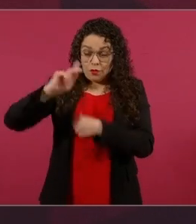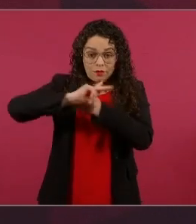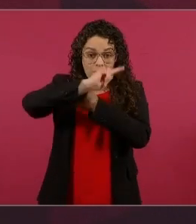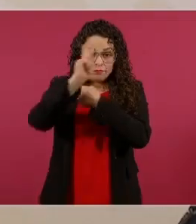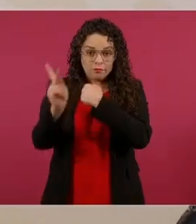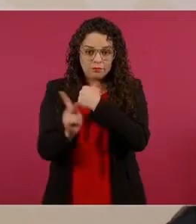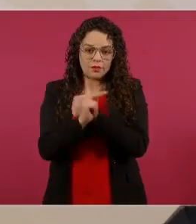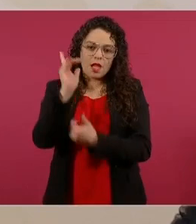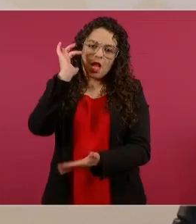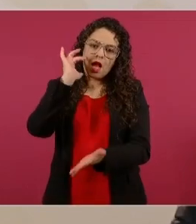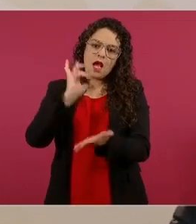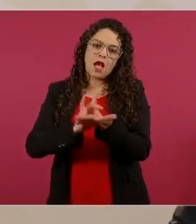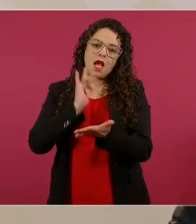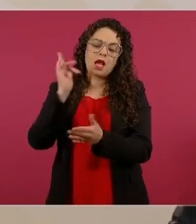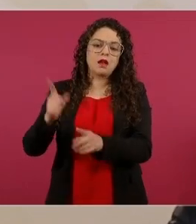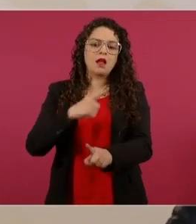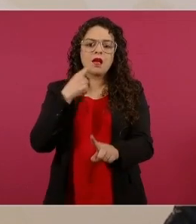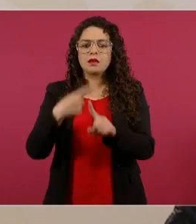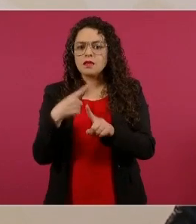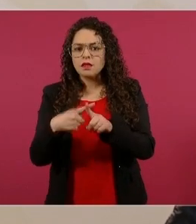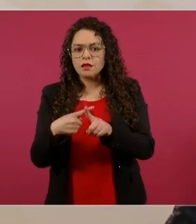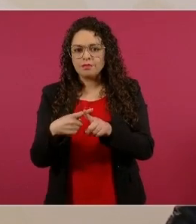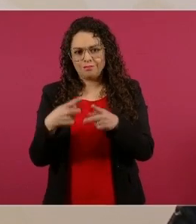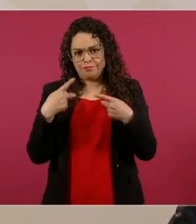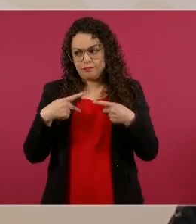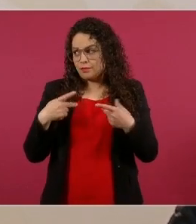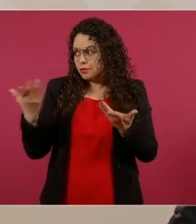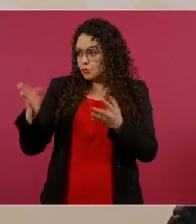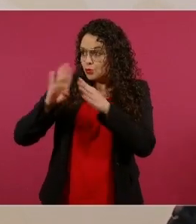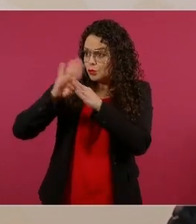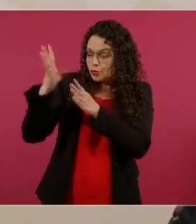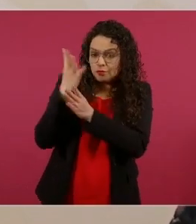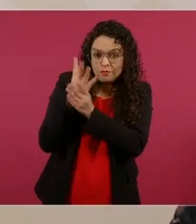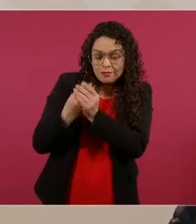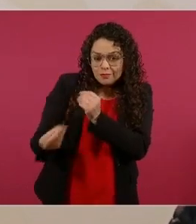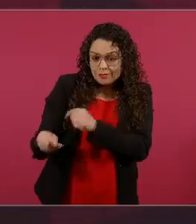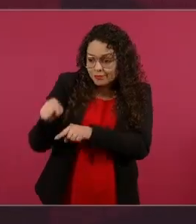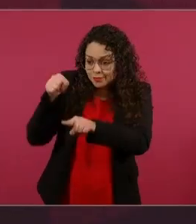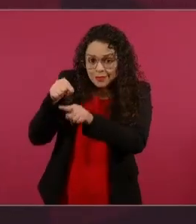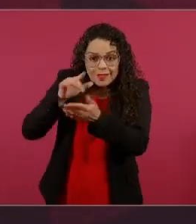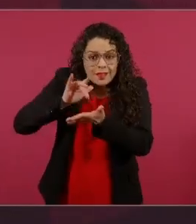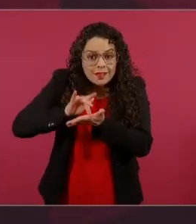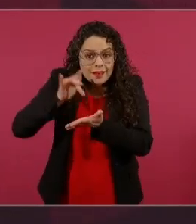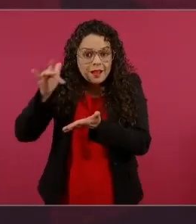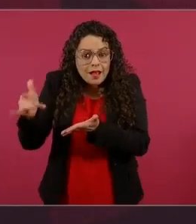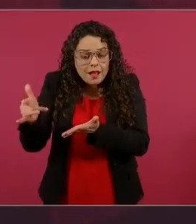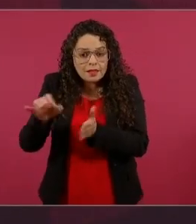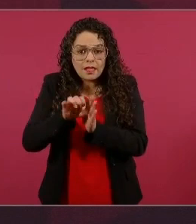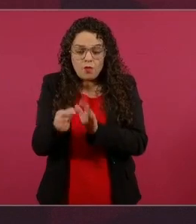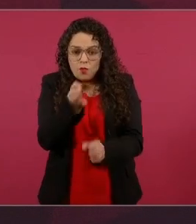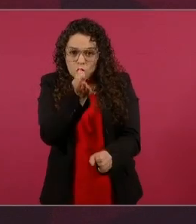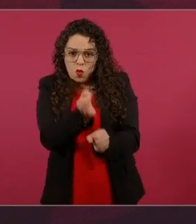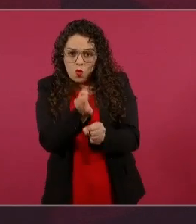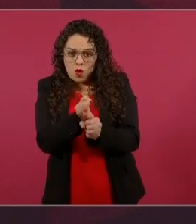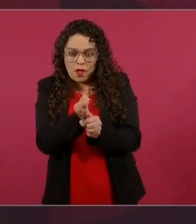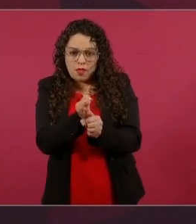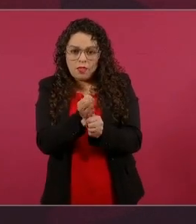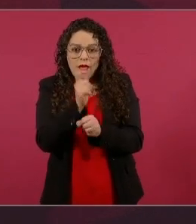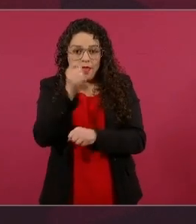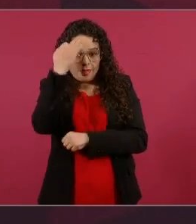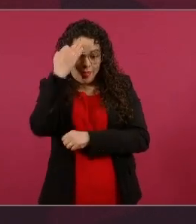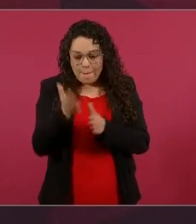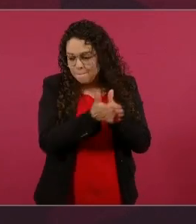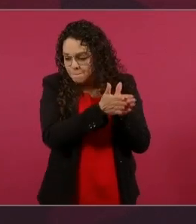se debe a los migrantes ahora que estamos en campaña se está hablando el tema